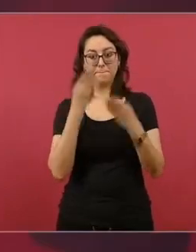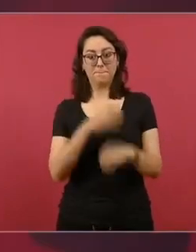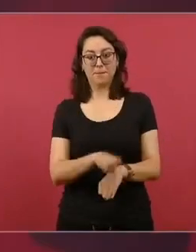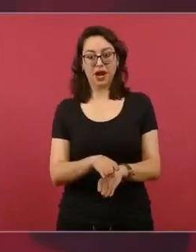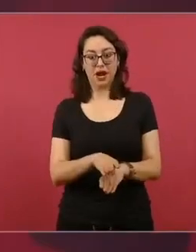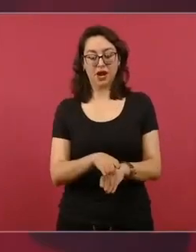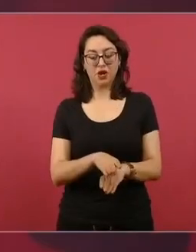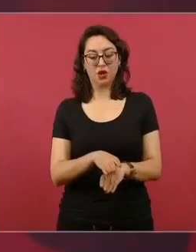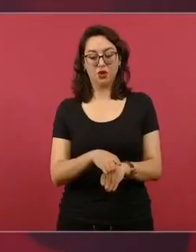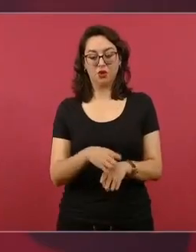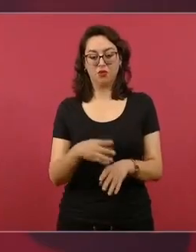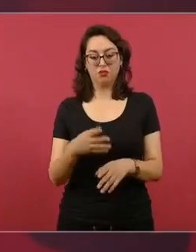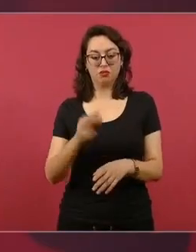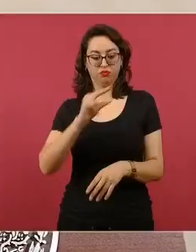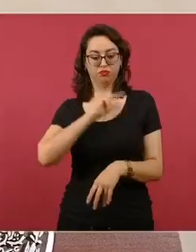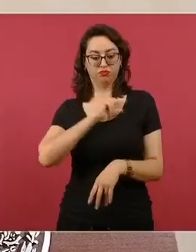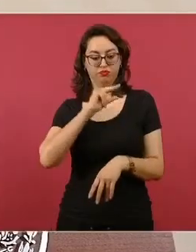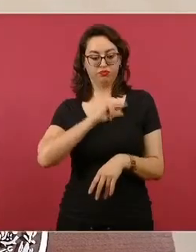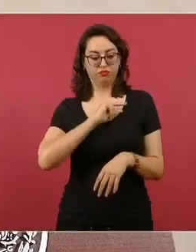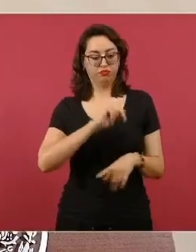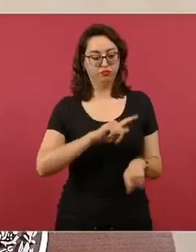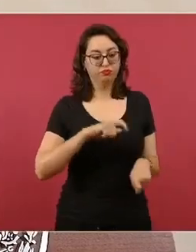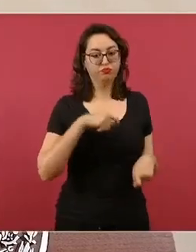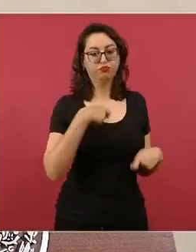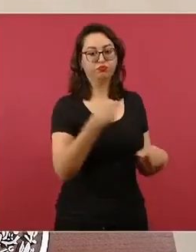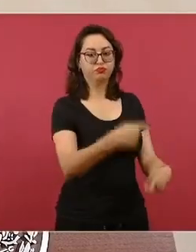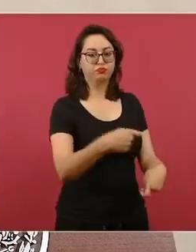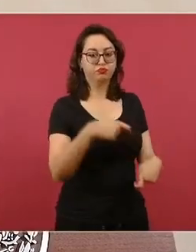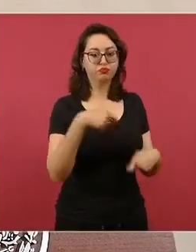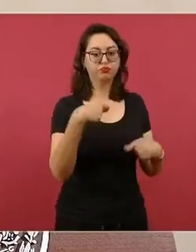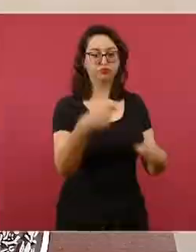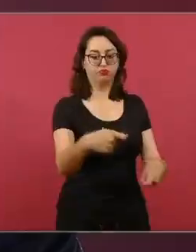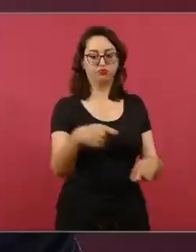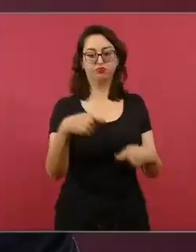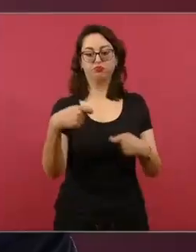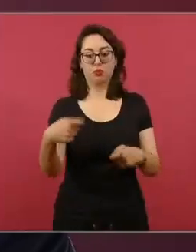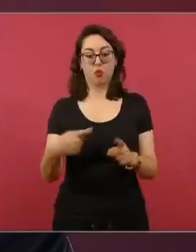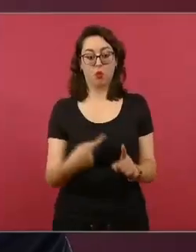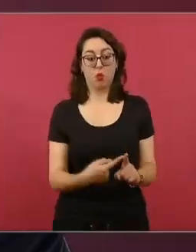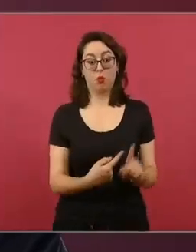me lo entreguen a mí. Ahora sí que para mí solito,